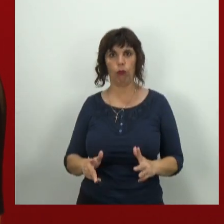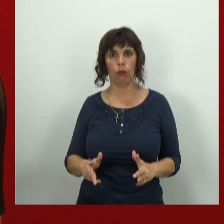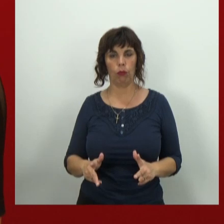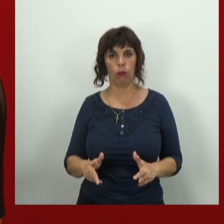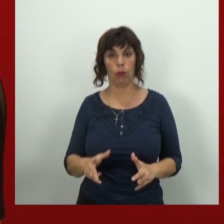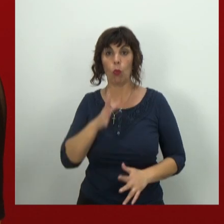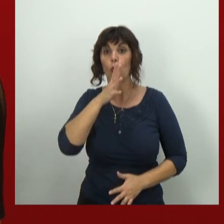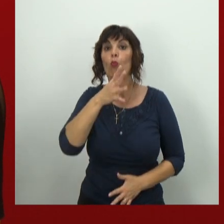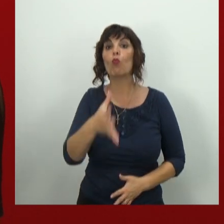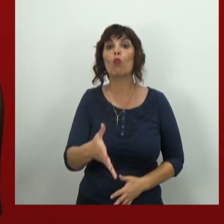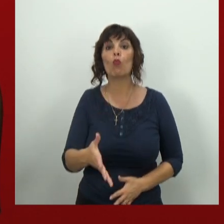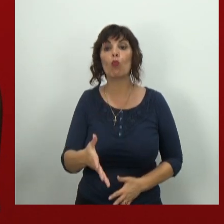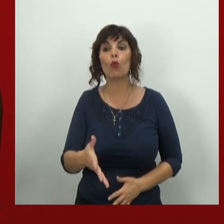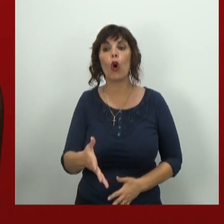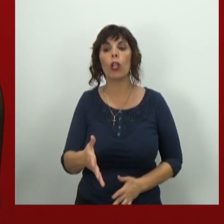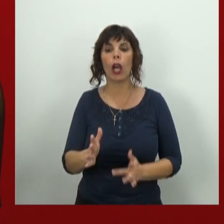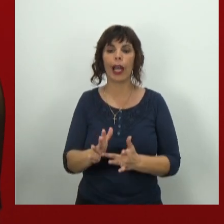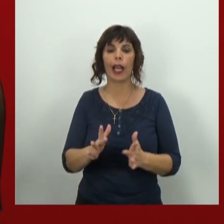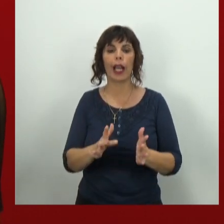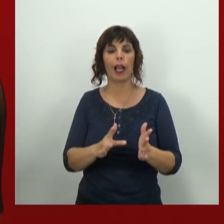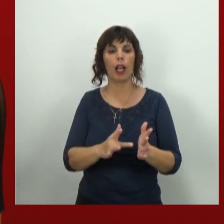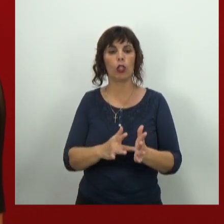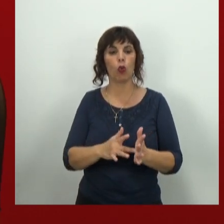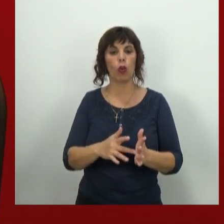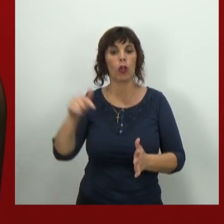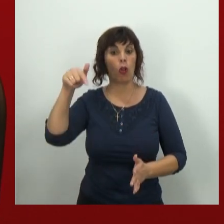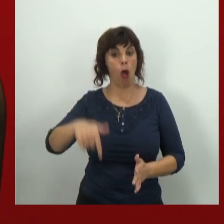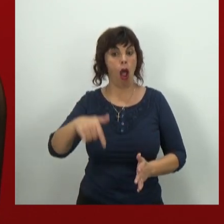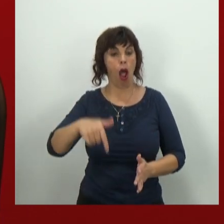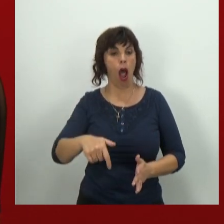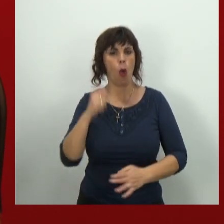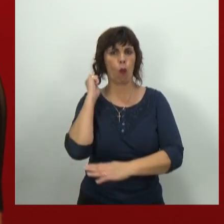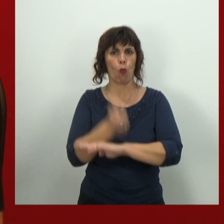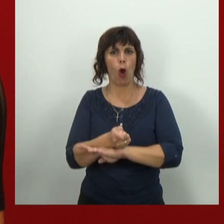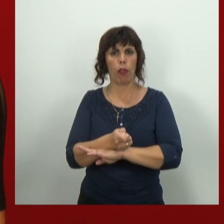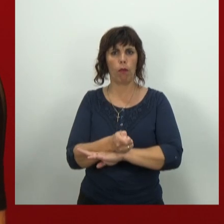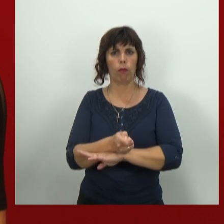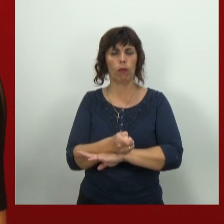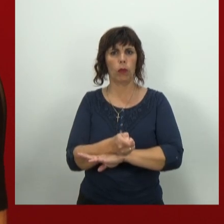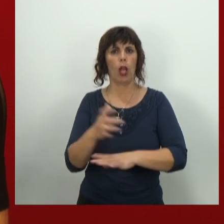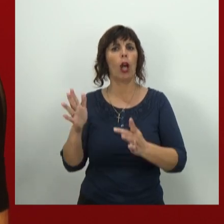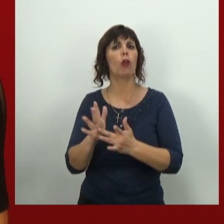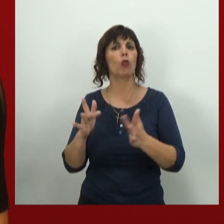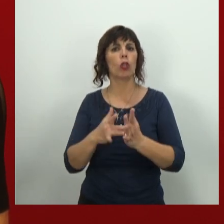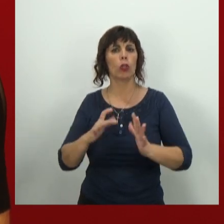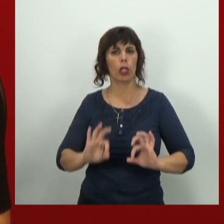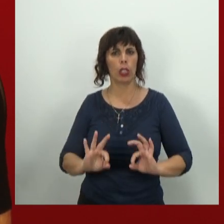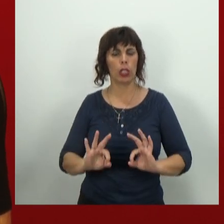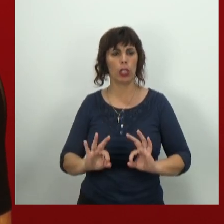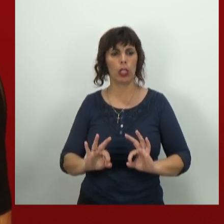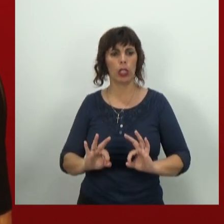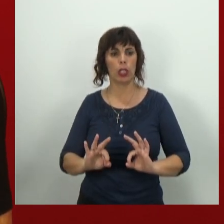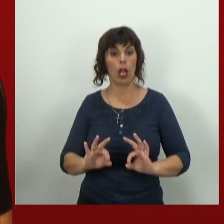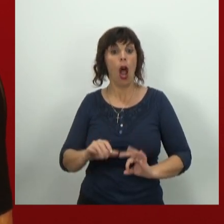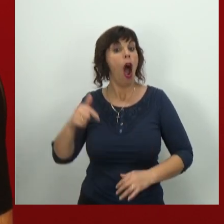porque Él es el juez. Y ese trono, que ahora es el trono de la